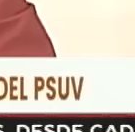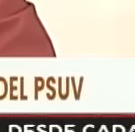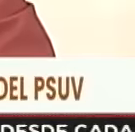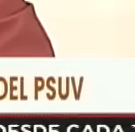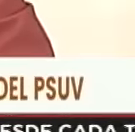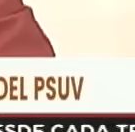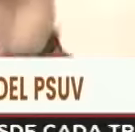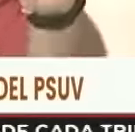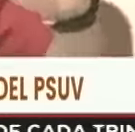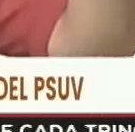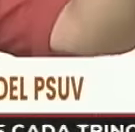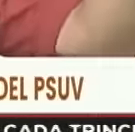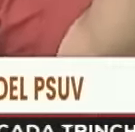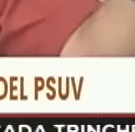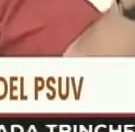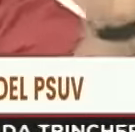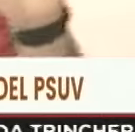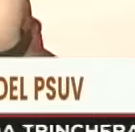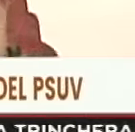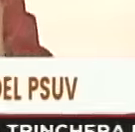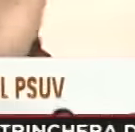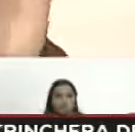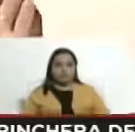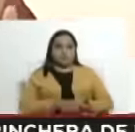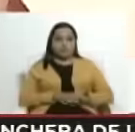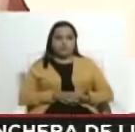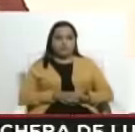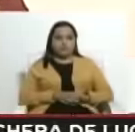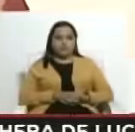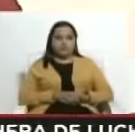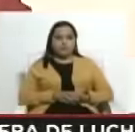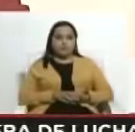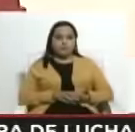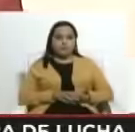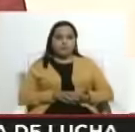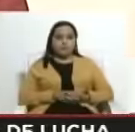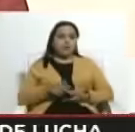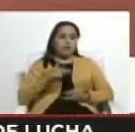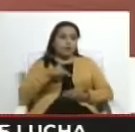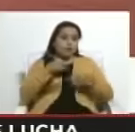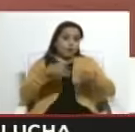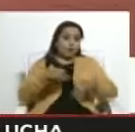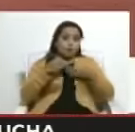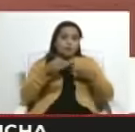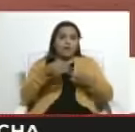y nosotros escogemos siempre arriba y a la izquierda. Siempre, históricamente, pues estamos ahí.